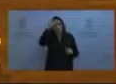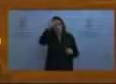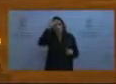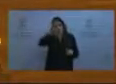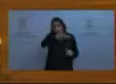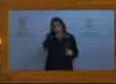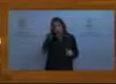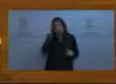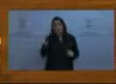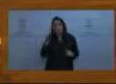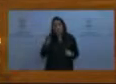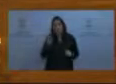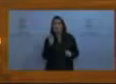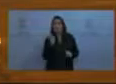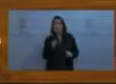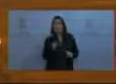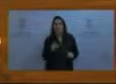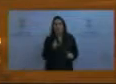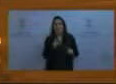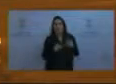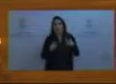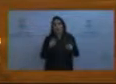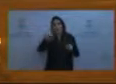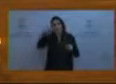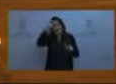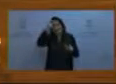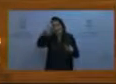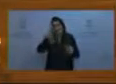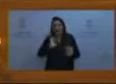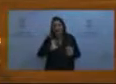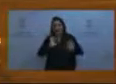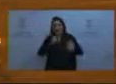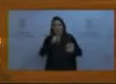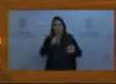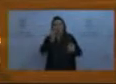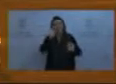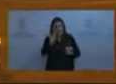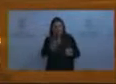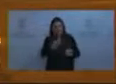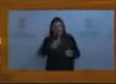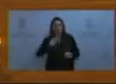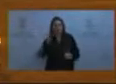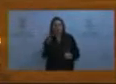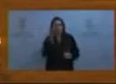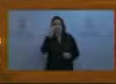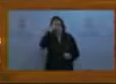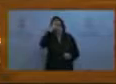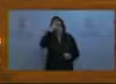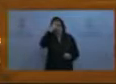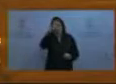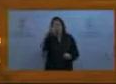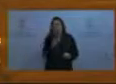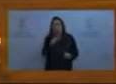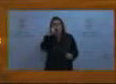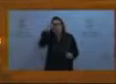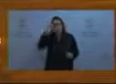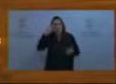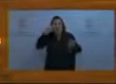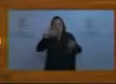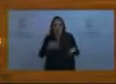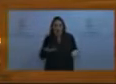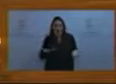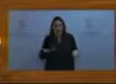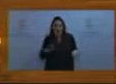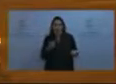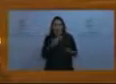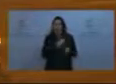demás acerca de los afectados de esta enfermedad, que sí que sufren una verdadera enfermedad. Son enfermos reales, con